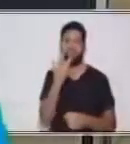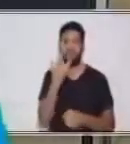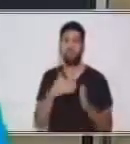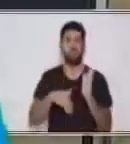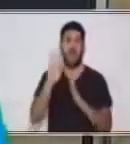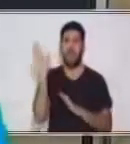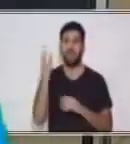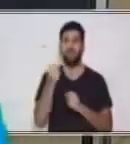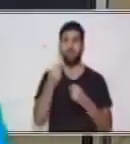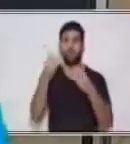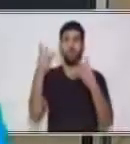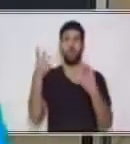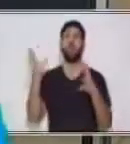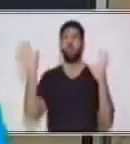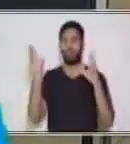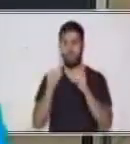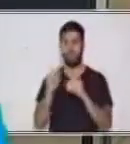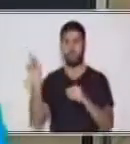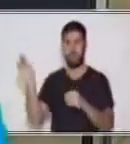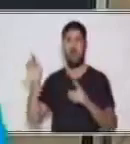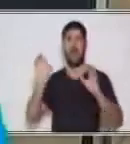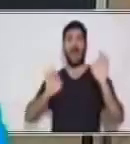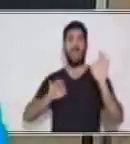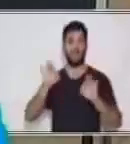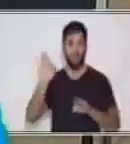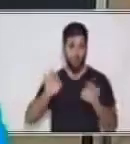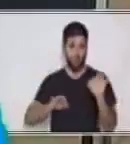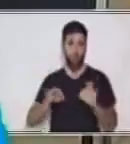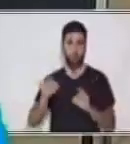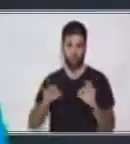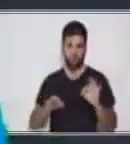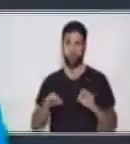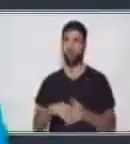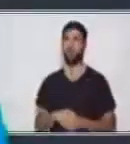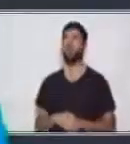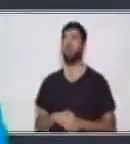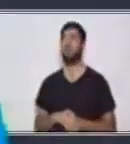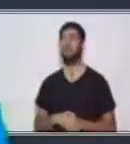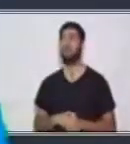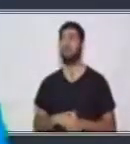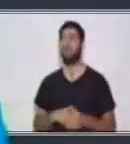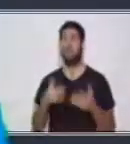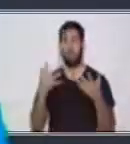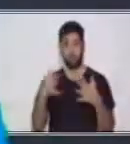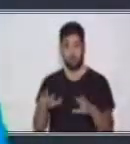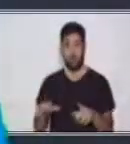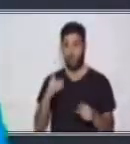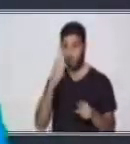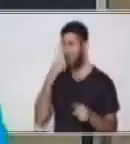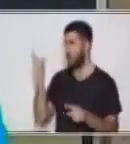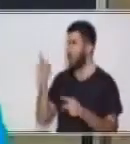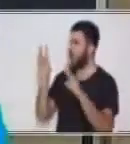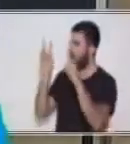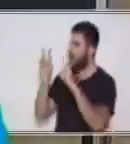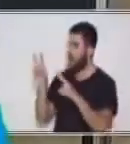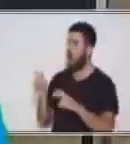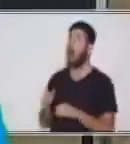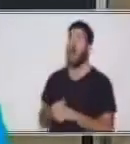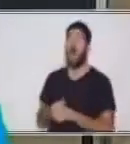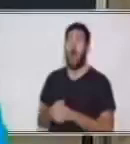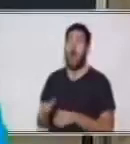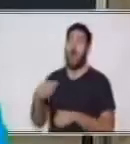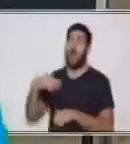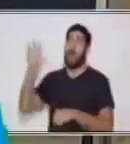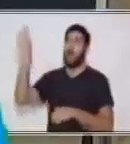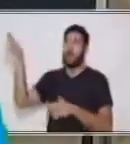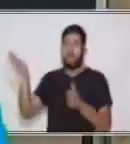o abogada. Ya haciendo el análisis y la interpretación de datos,